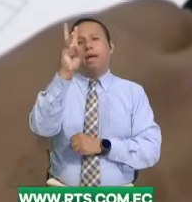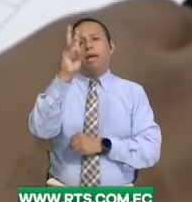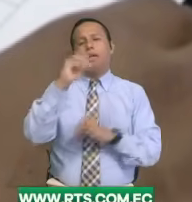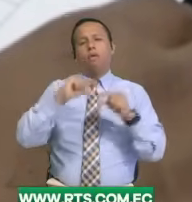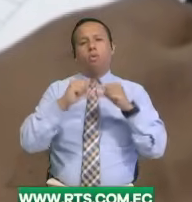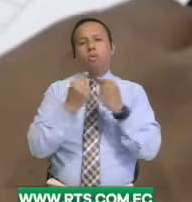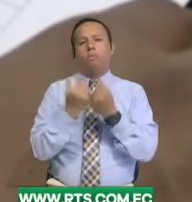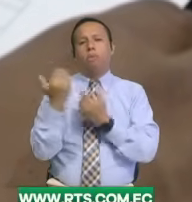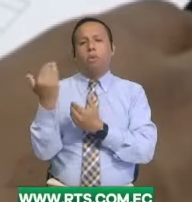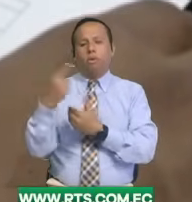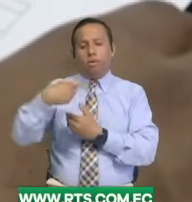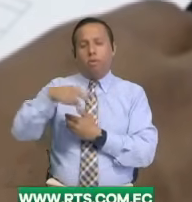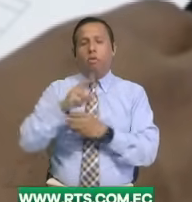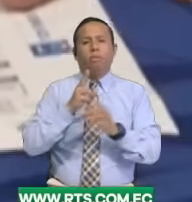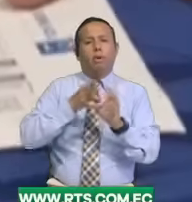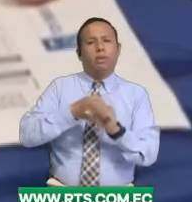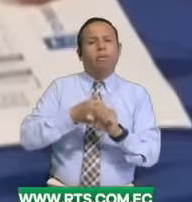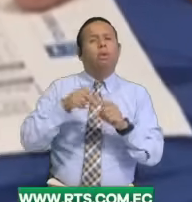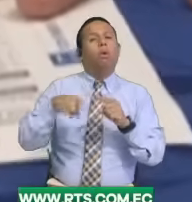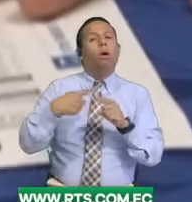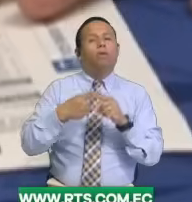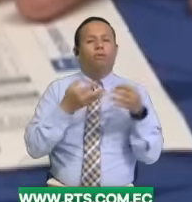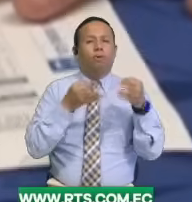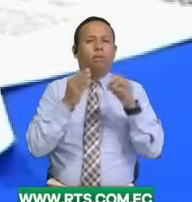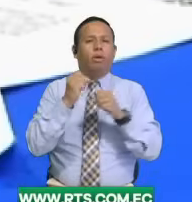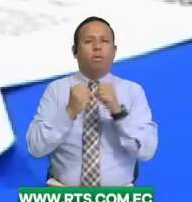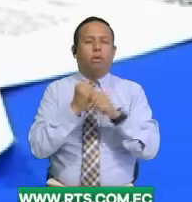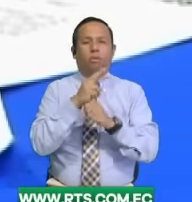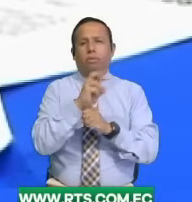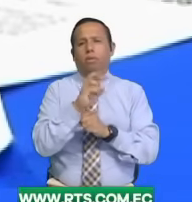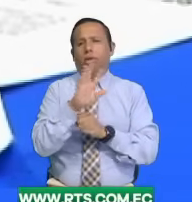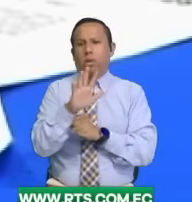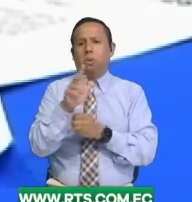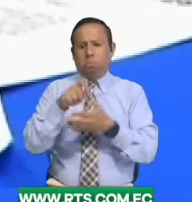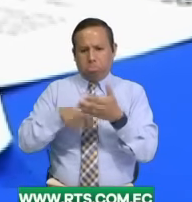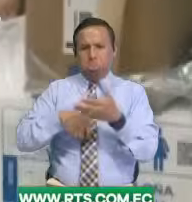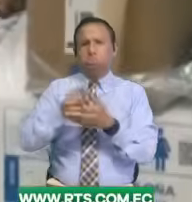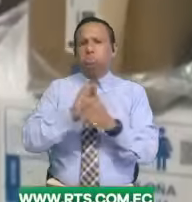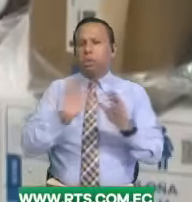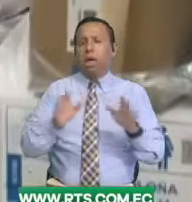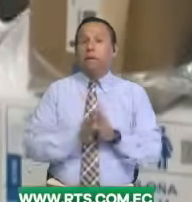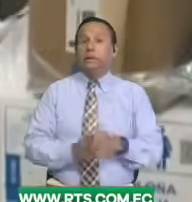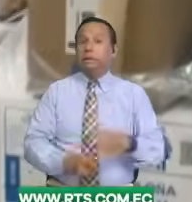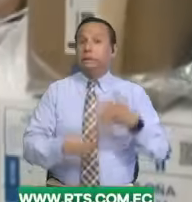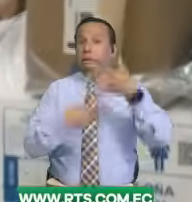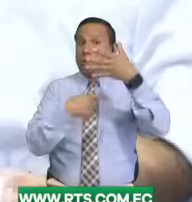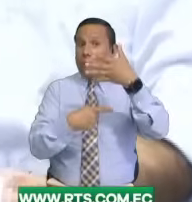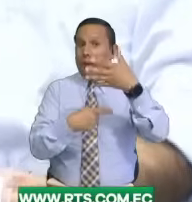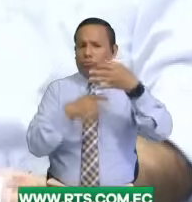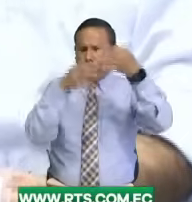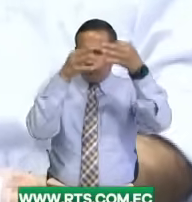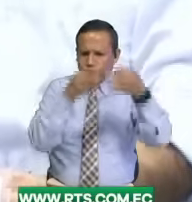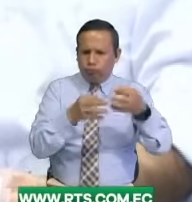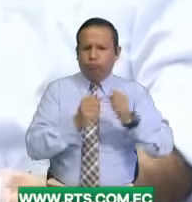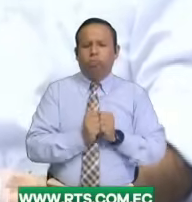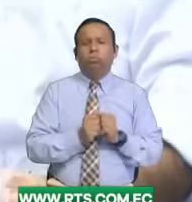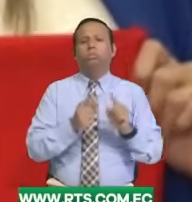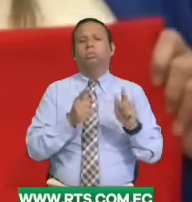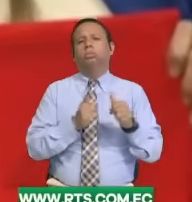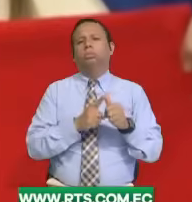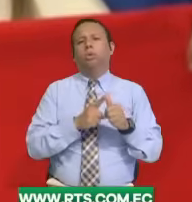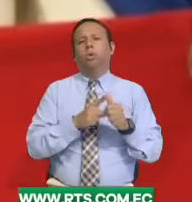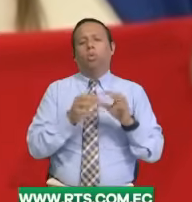jornada electoral de febrero de 2025 ya están calificados. De ellos, 6 están en firme: Unidad